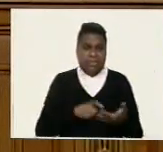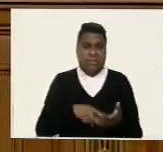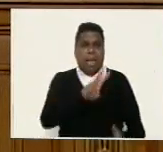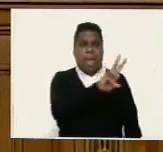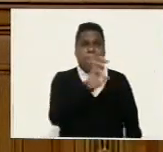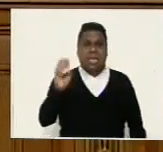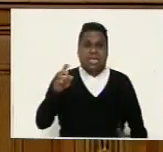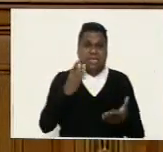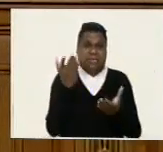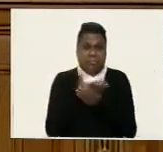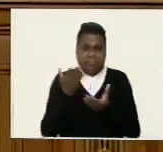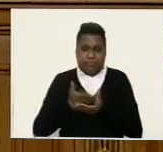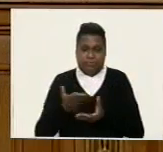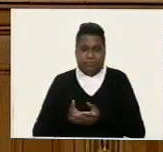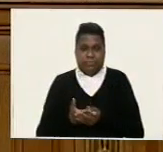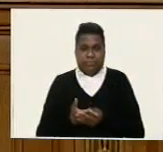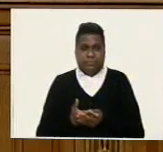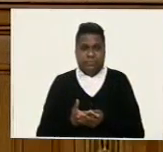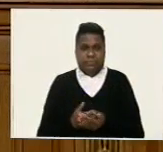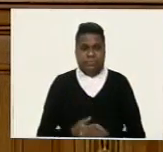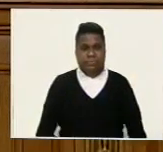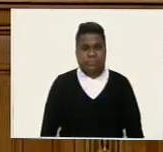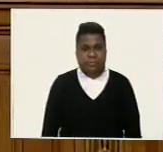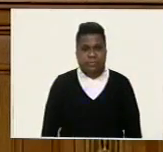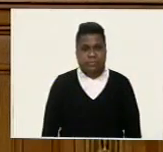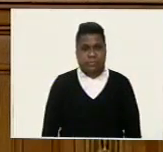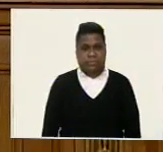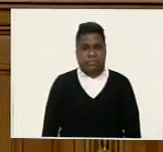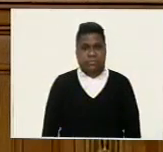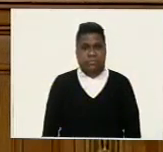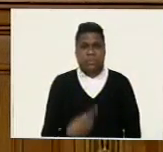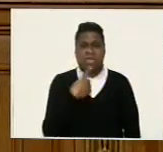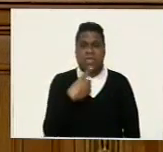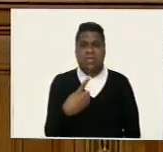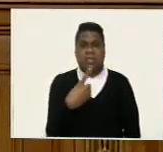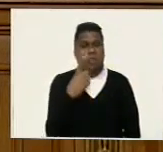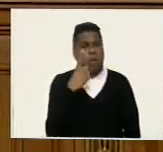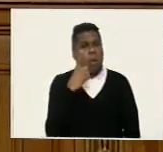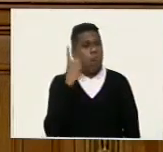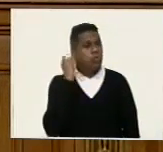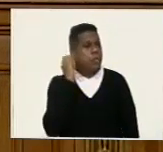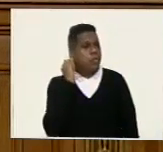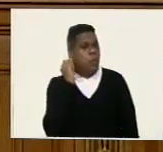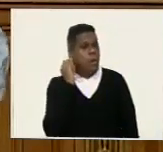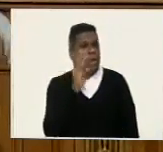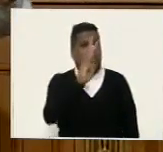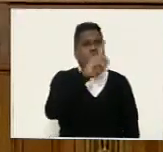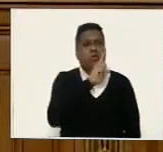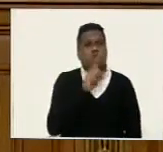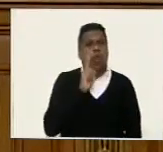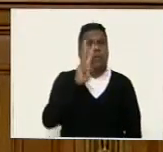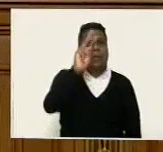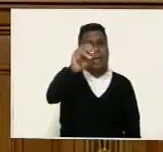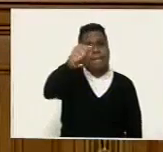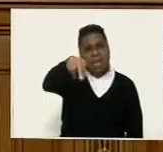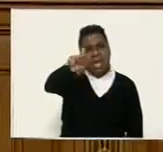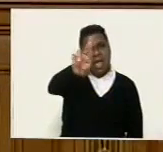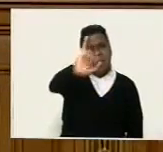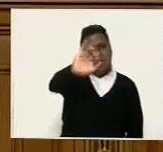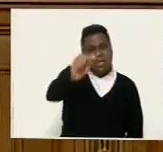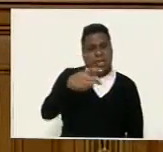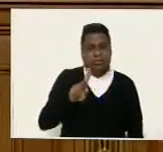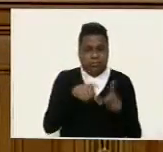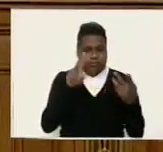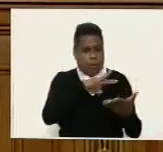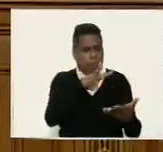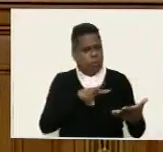ejemplares, según dijo la heroína María del Carmen Ramírez, que lo leía.